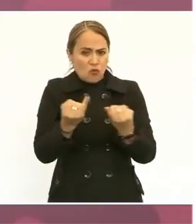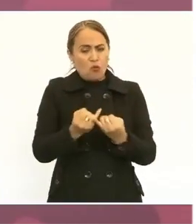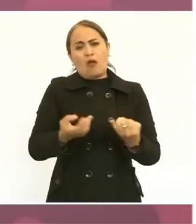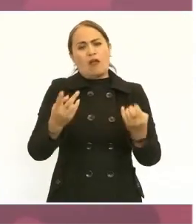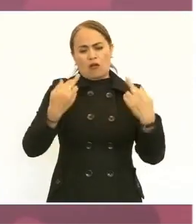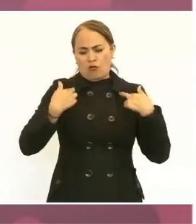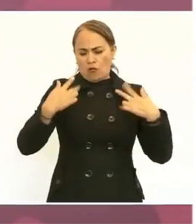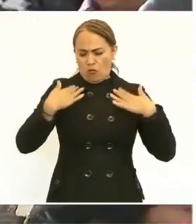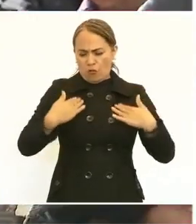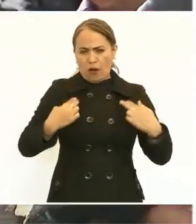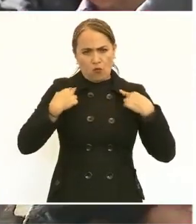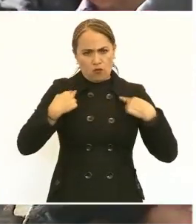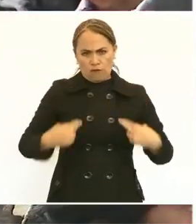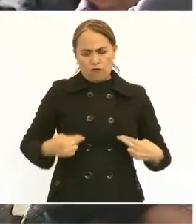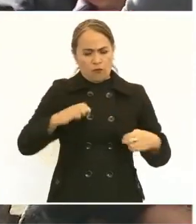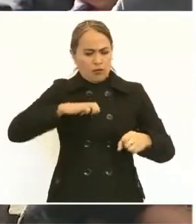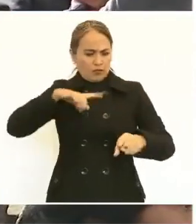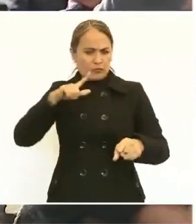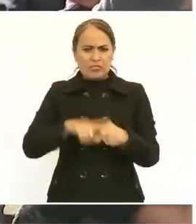uniformado.